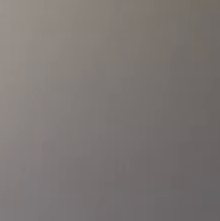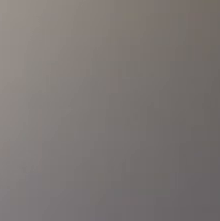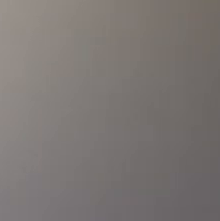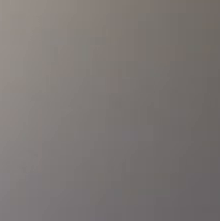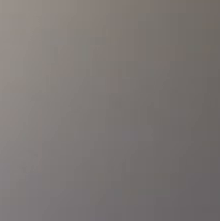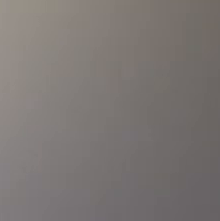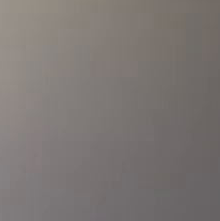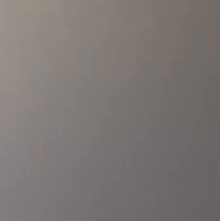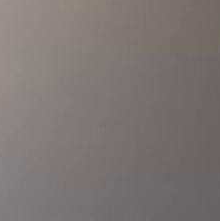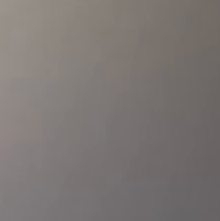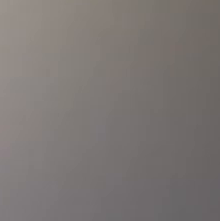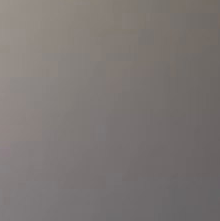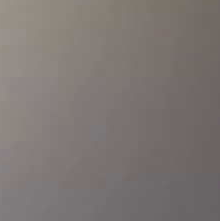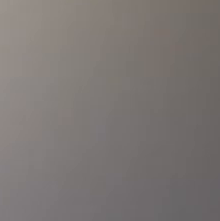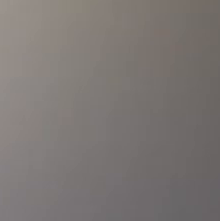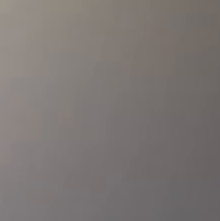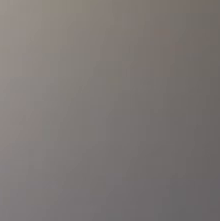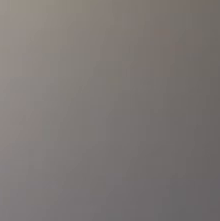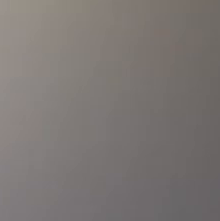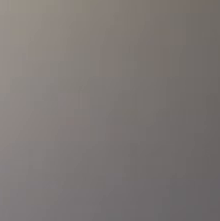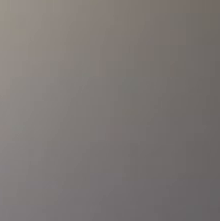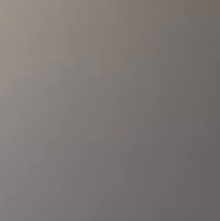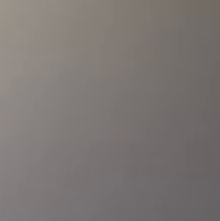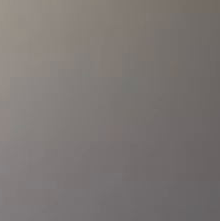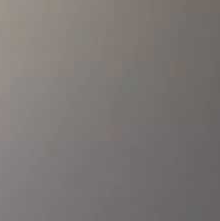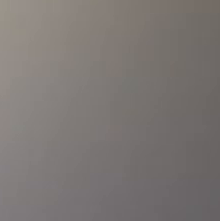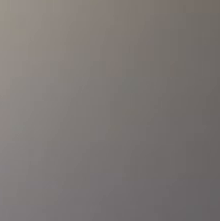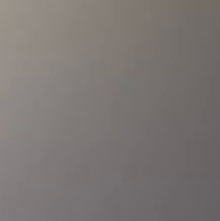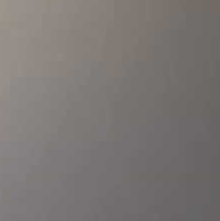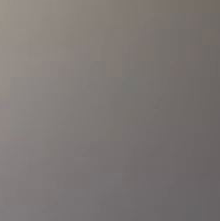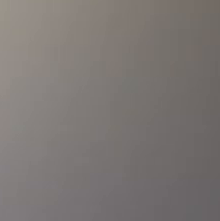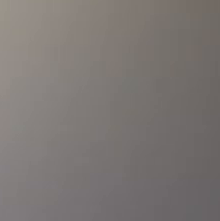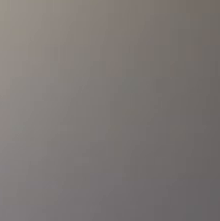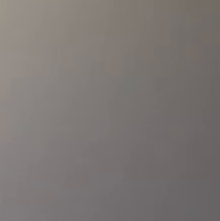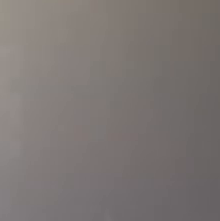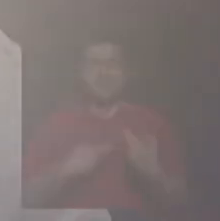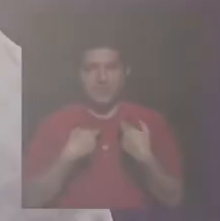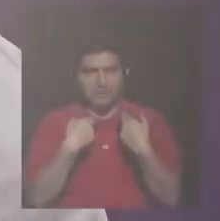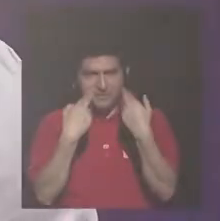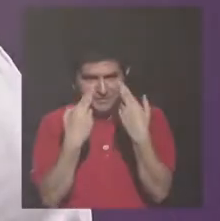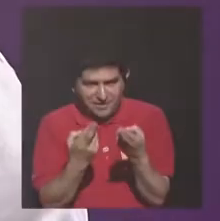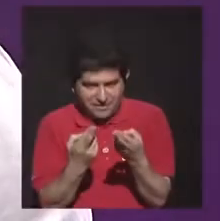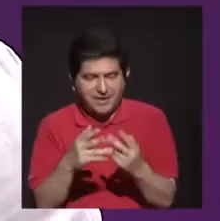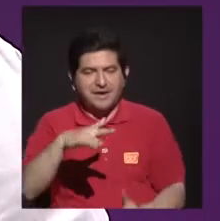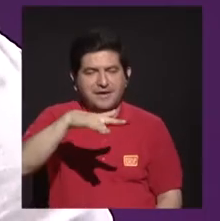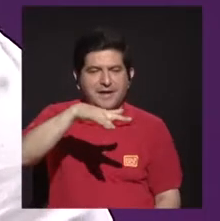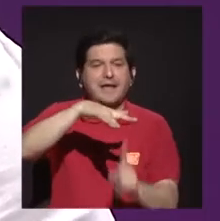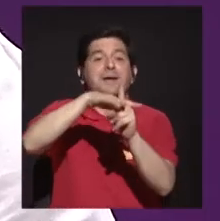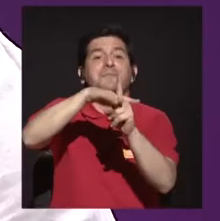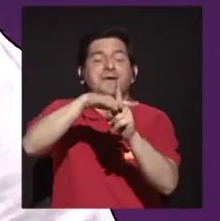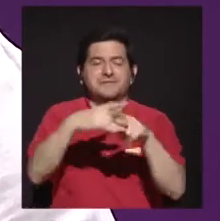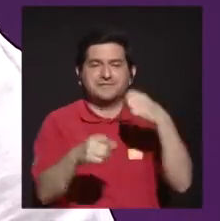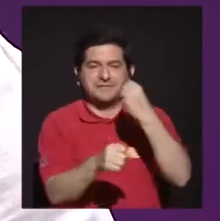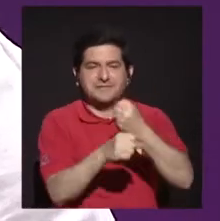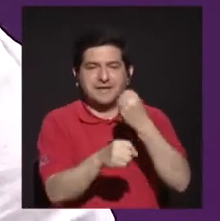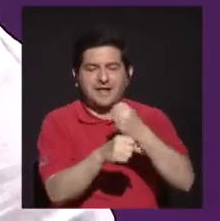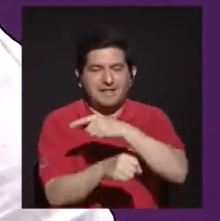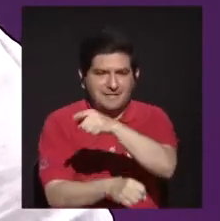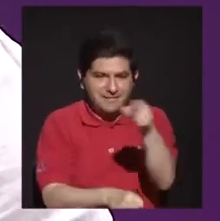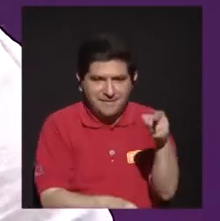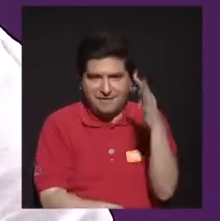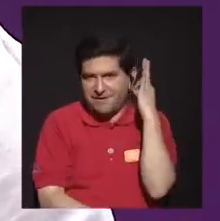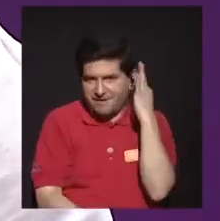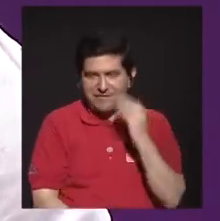dama, que fue muy lindo porque realmente era un gesto, un regalo para ellas, visibilizar el trabajo de ellas.